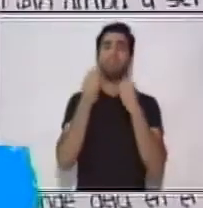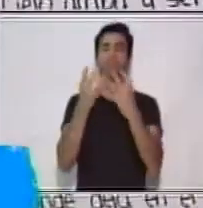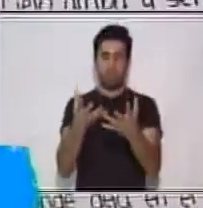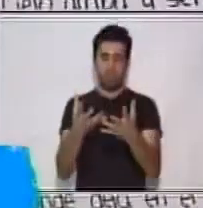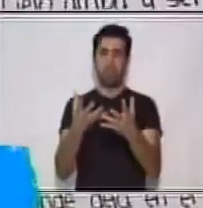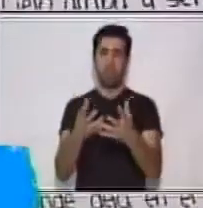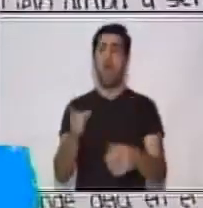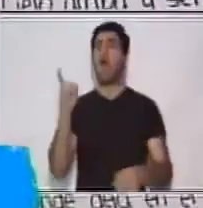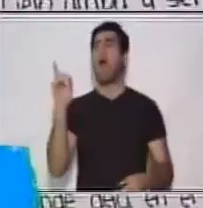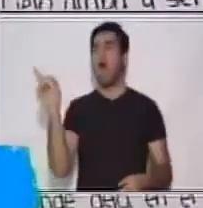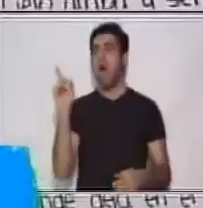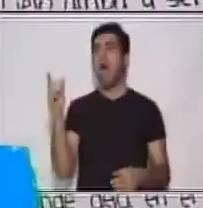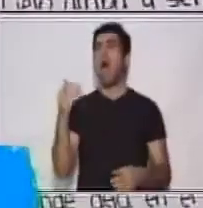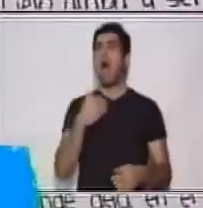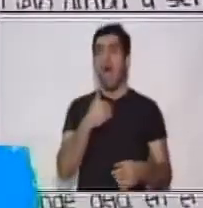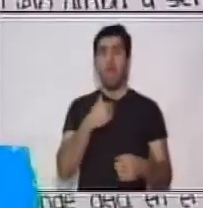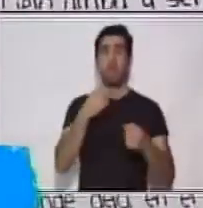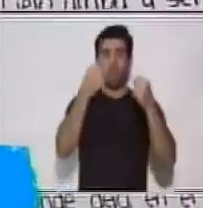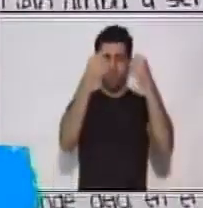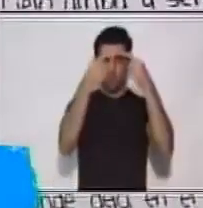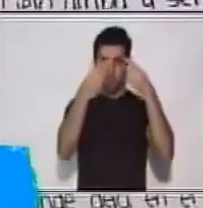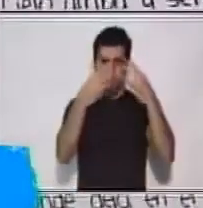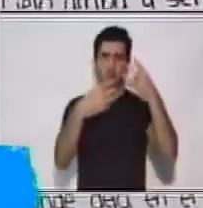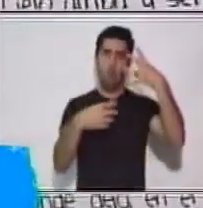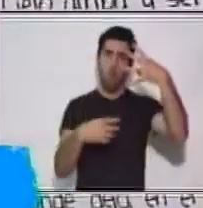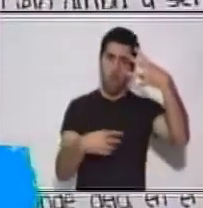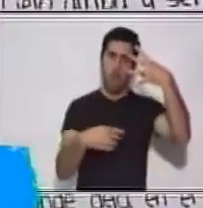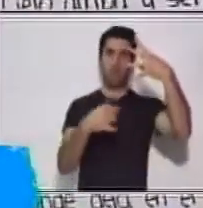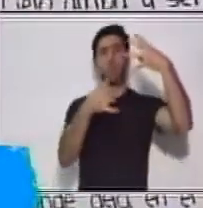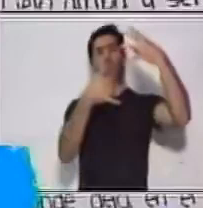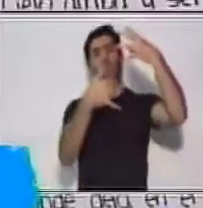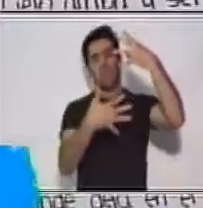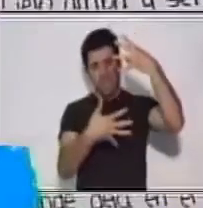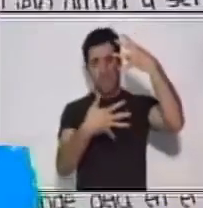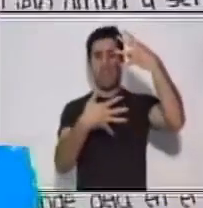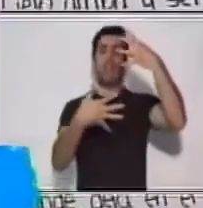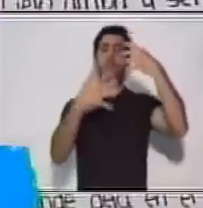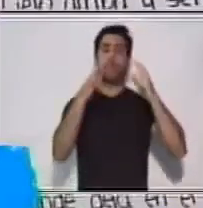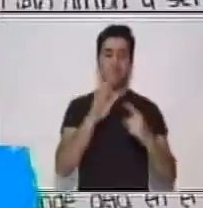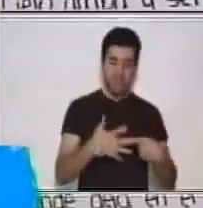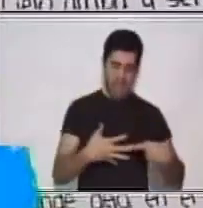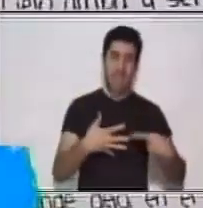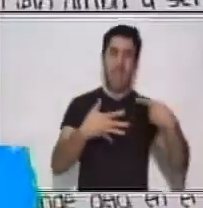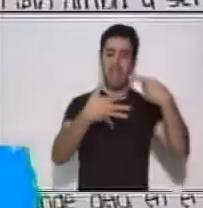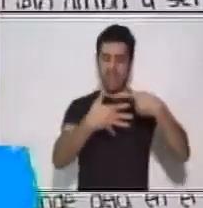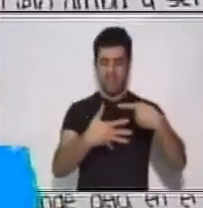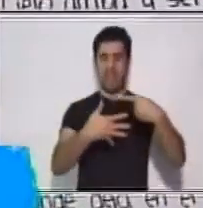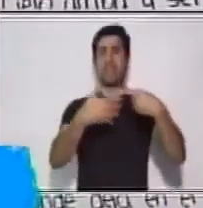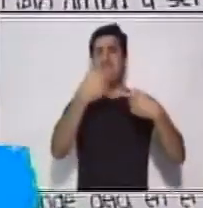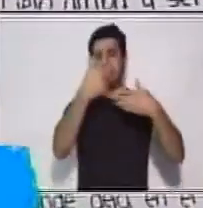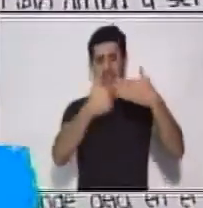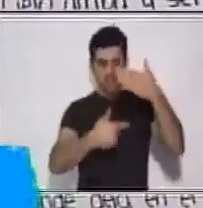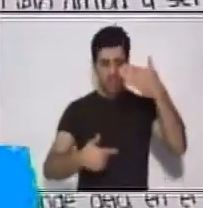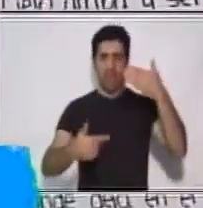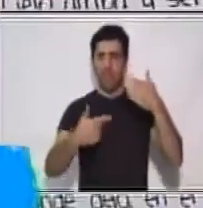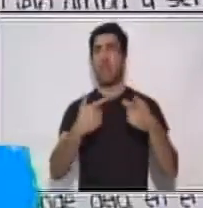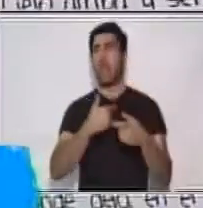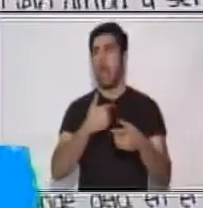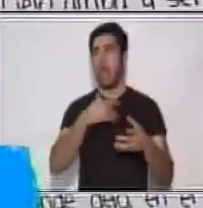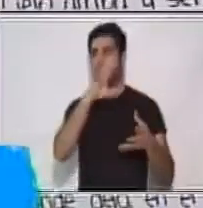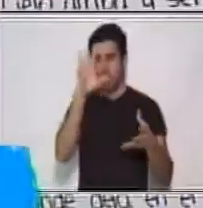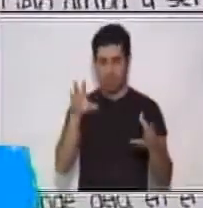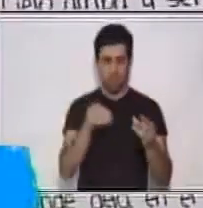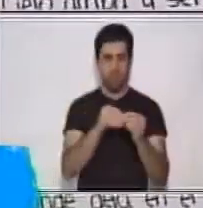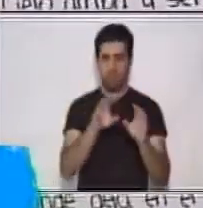hay un número variable de estrofas, pueden haber 4, pueden haber 5, pueden haber 6 y hay una parte dentro del poema que